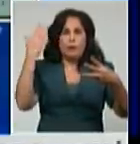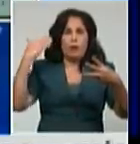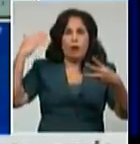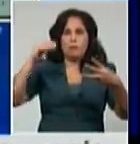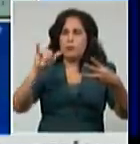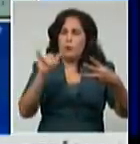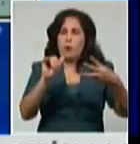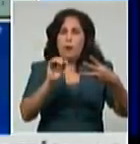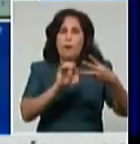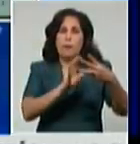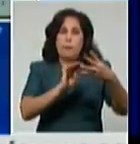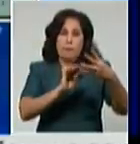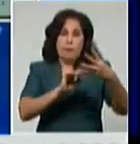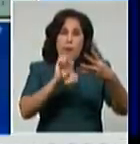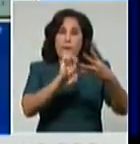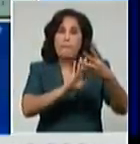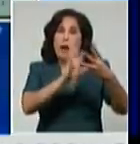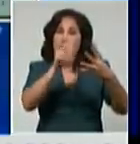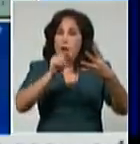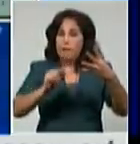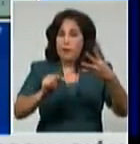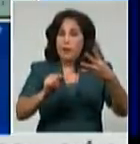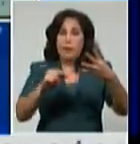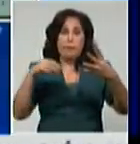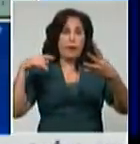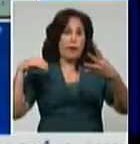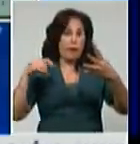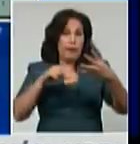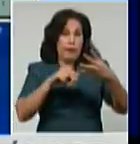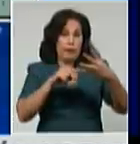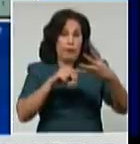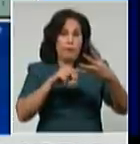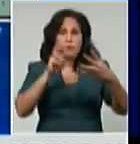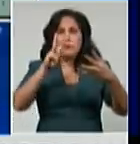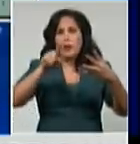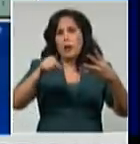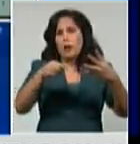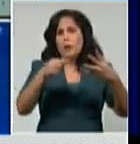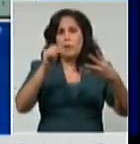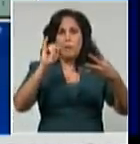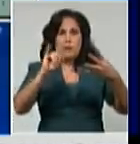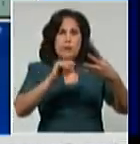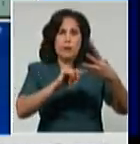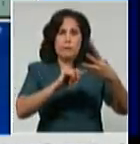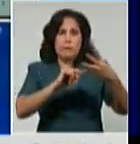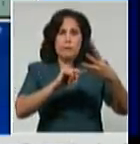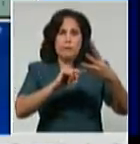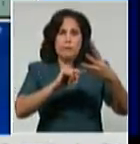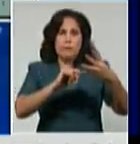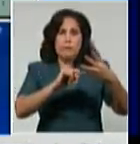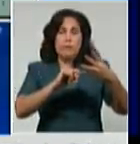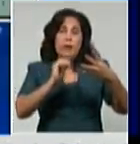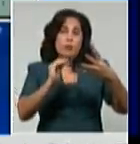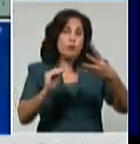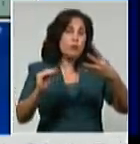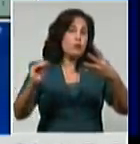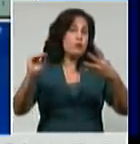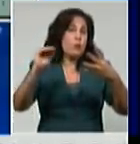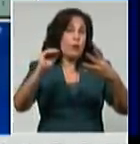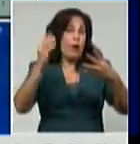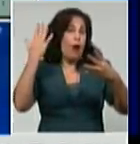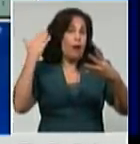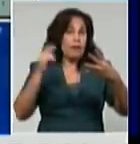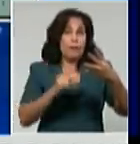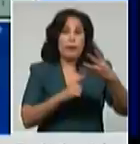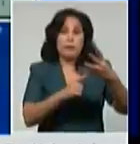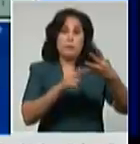Mayabec, en este caso Pinar del Río, con una tasa de 3,6, pues es superior a la que presentaba, que